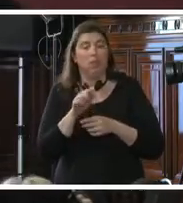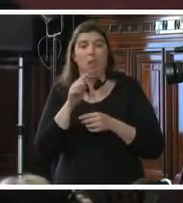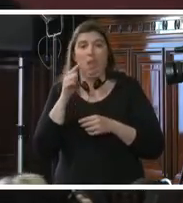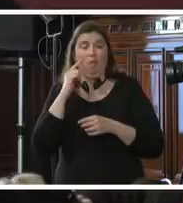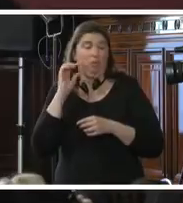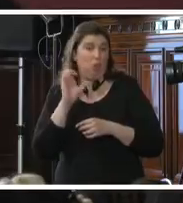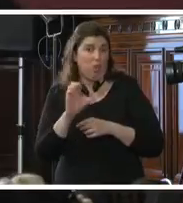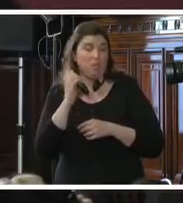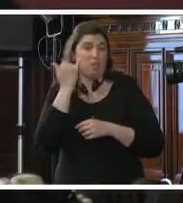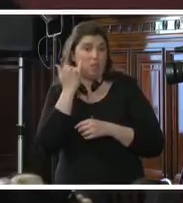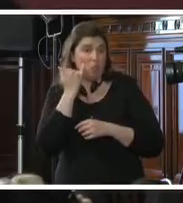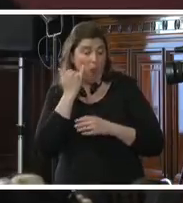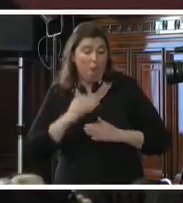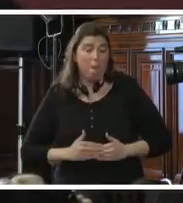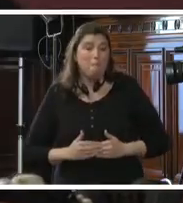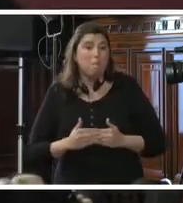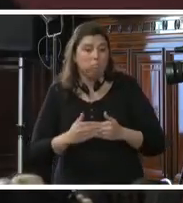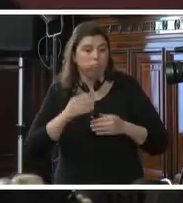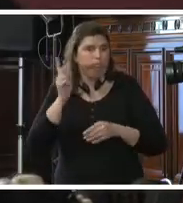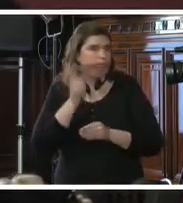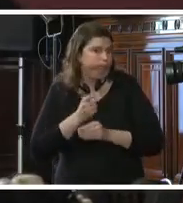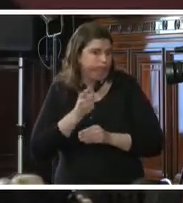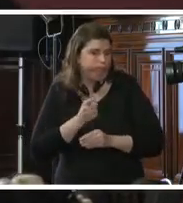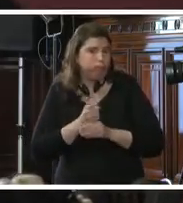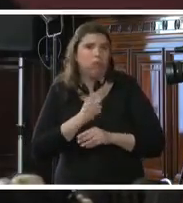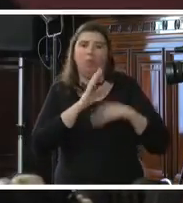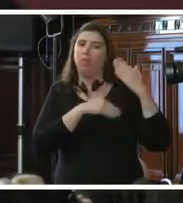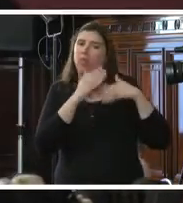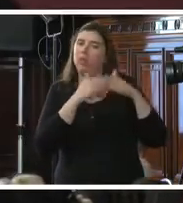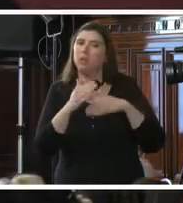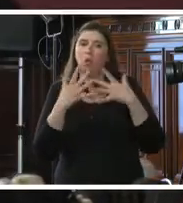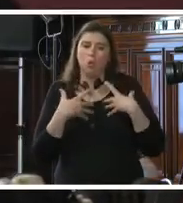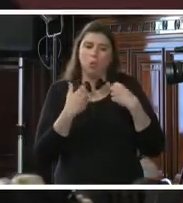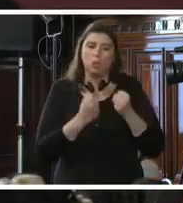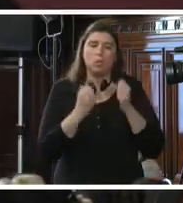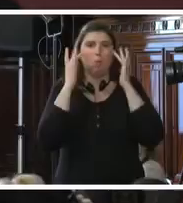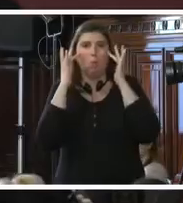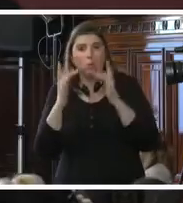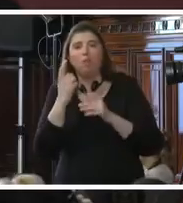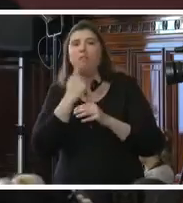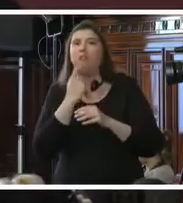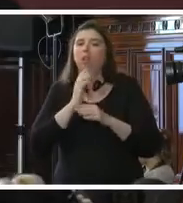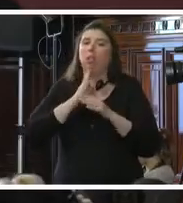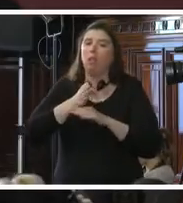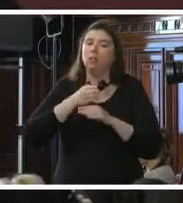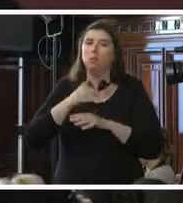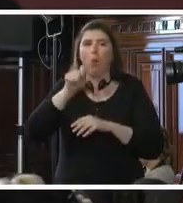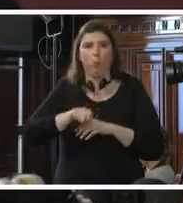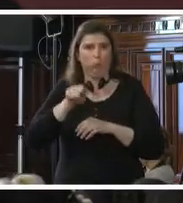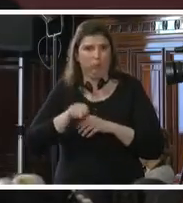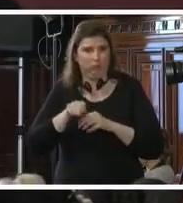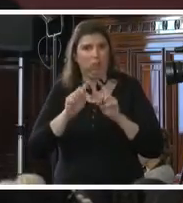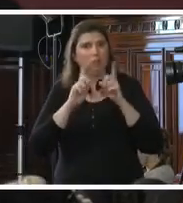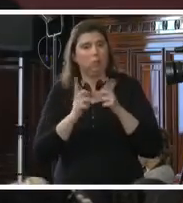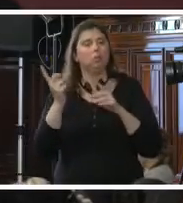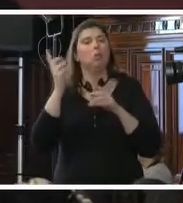embarazo y la maternidad forzada en su vida, salud, educación y desarrollo, así como la falta de acceso a la justicia, incluyendo el